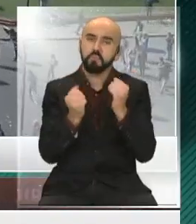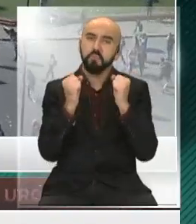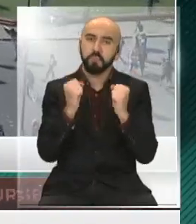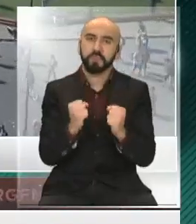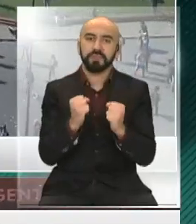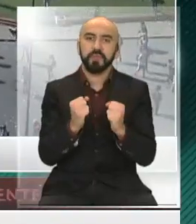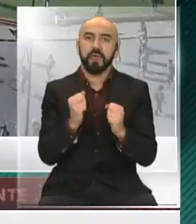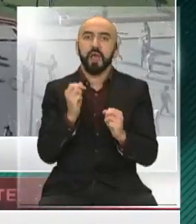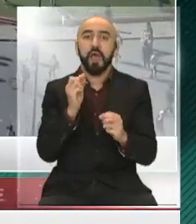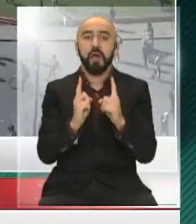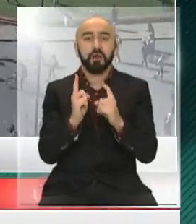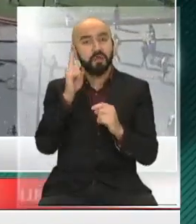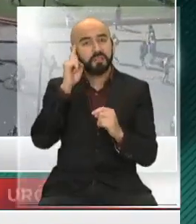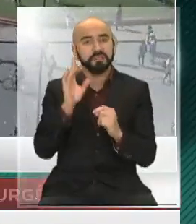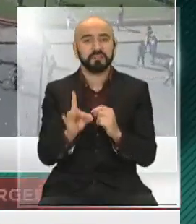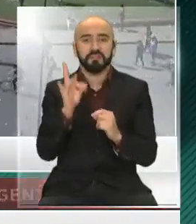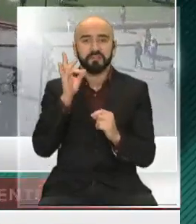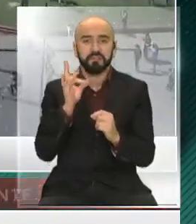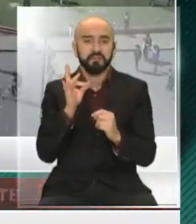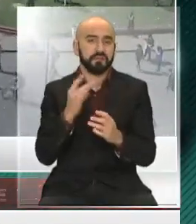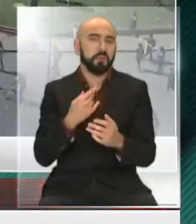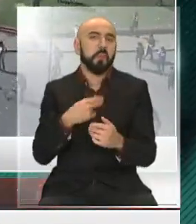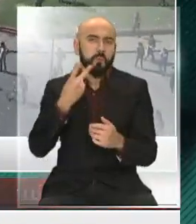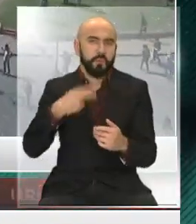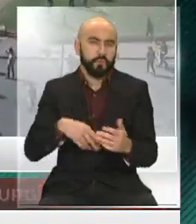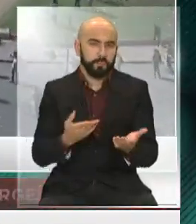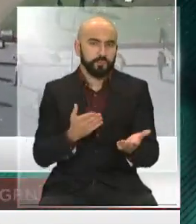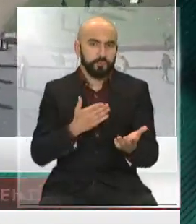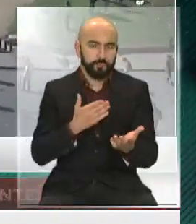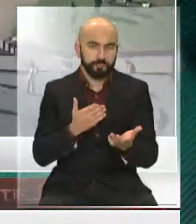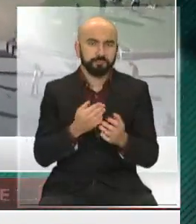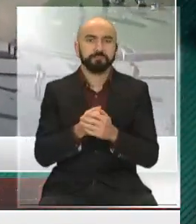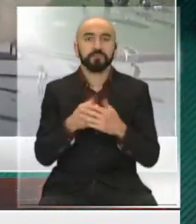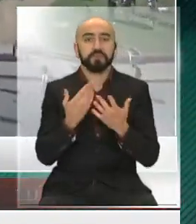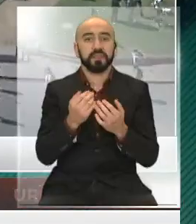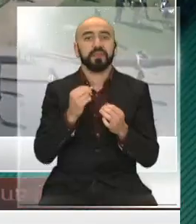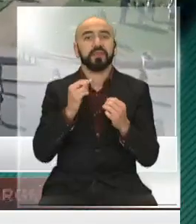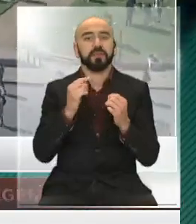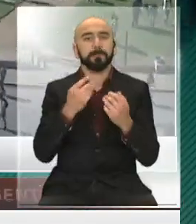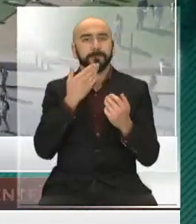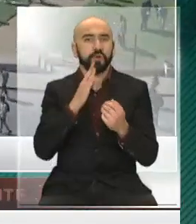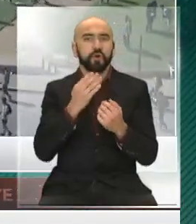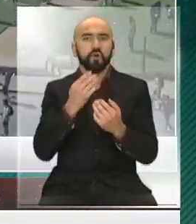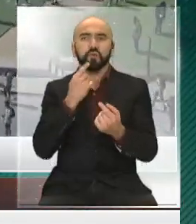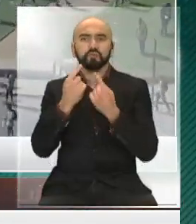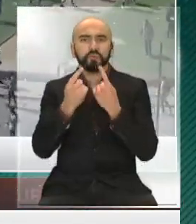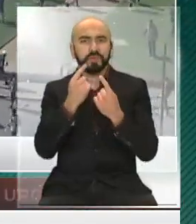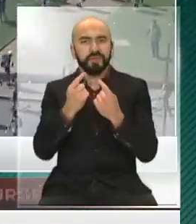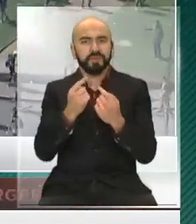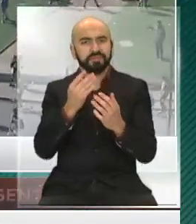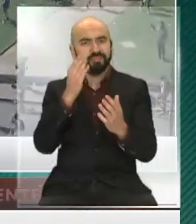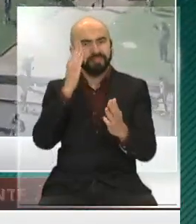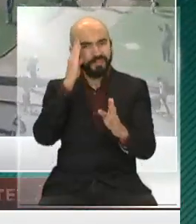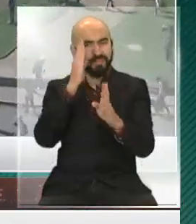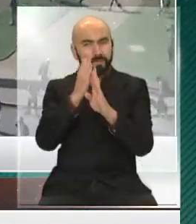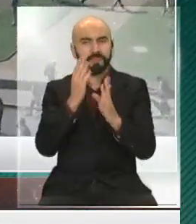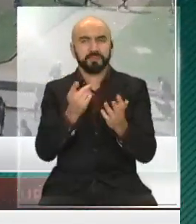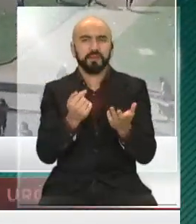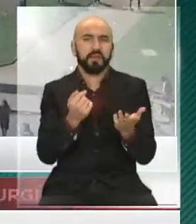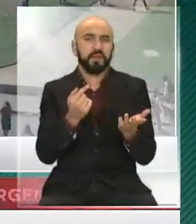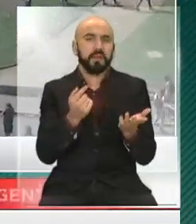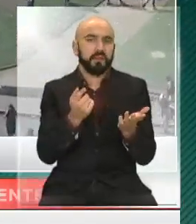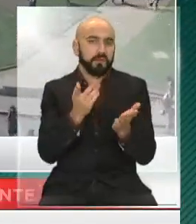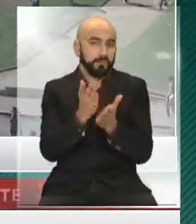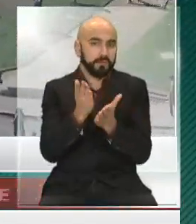propia al respecto por eso que es bueno ir consultando directamente en caso de que sea necesario y exista todavía